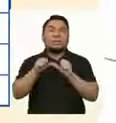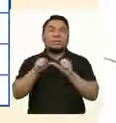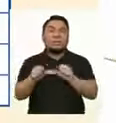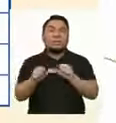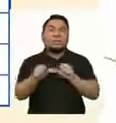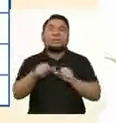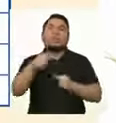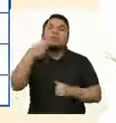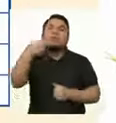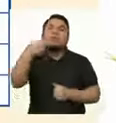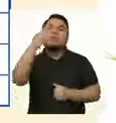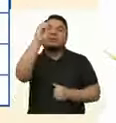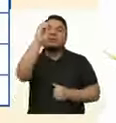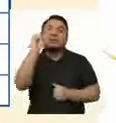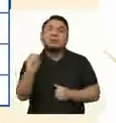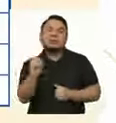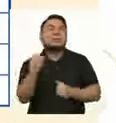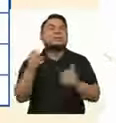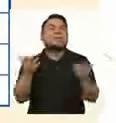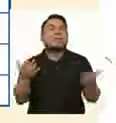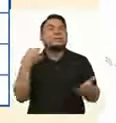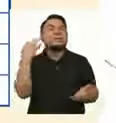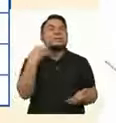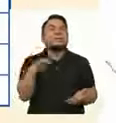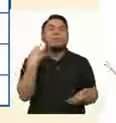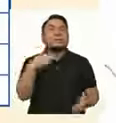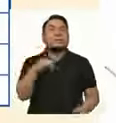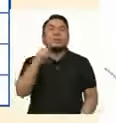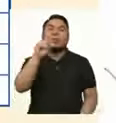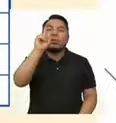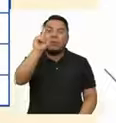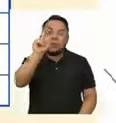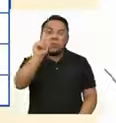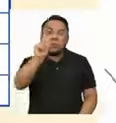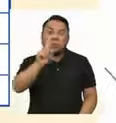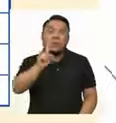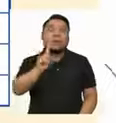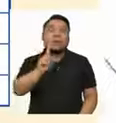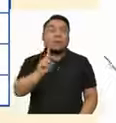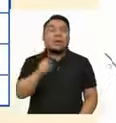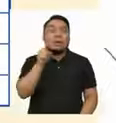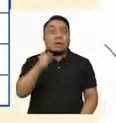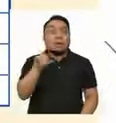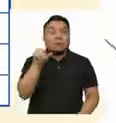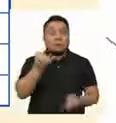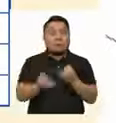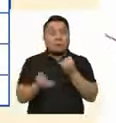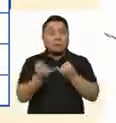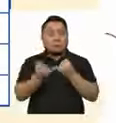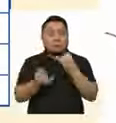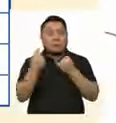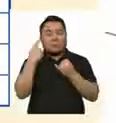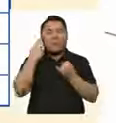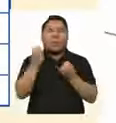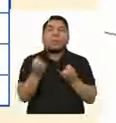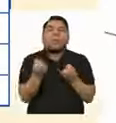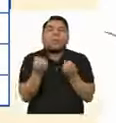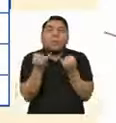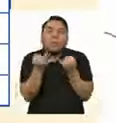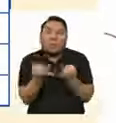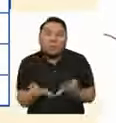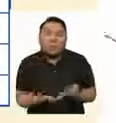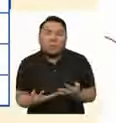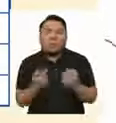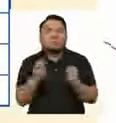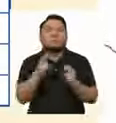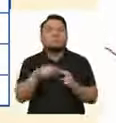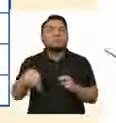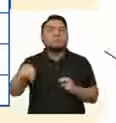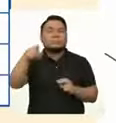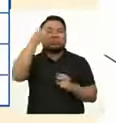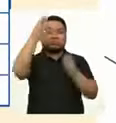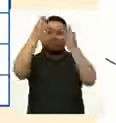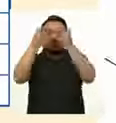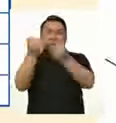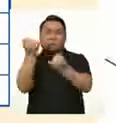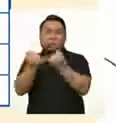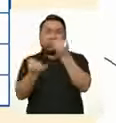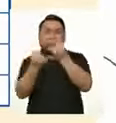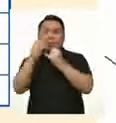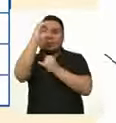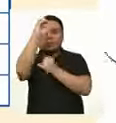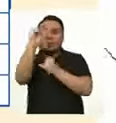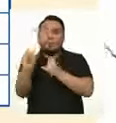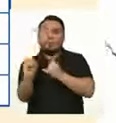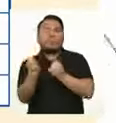relativas siempre debe ser 1. Ahora, por último, para calcular los valores de la última columna de la